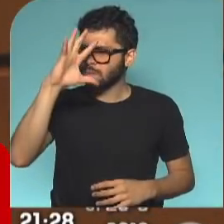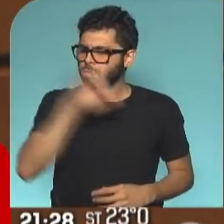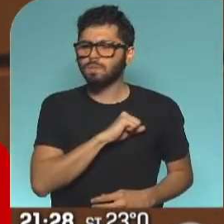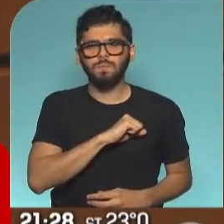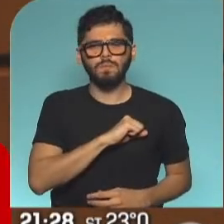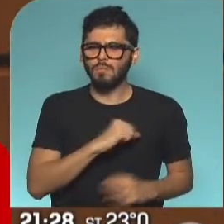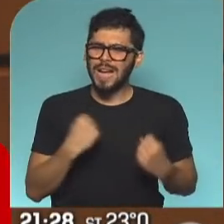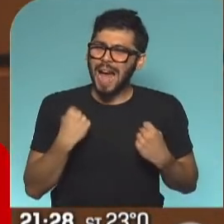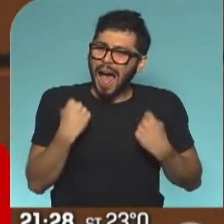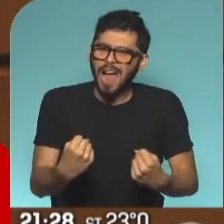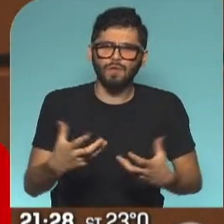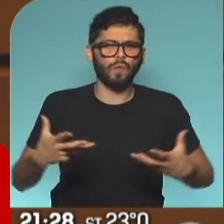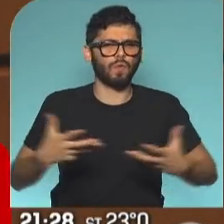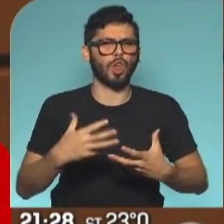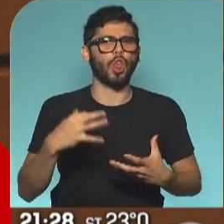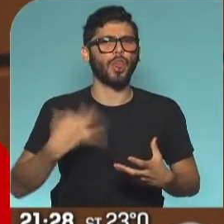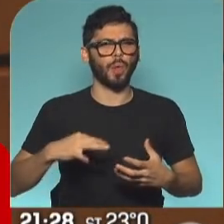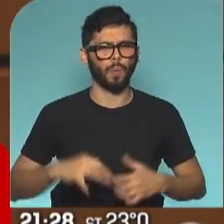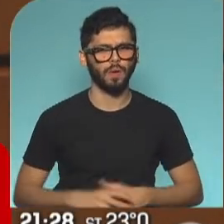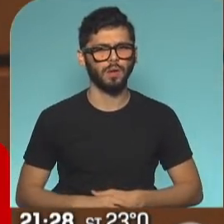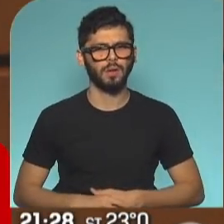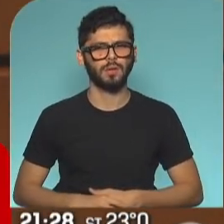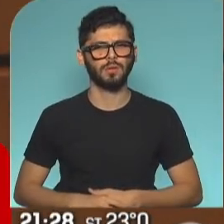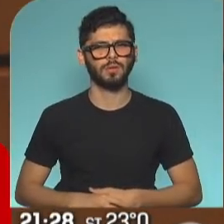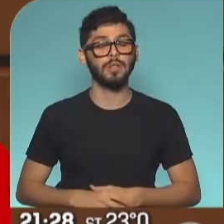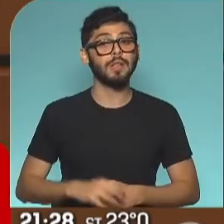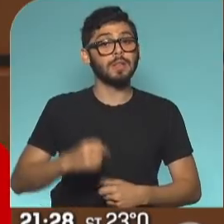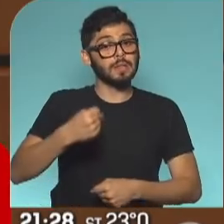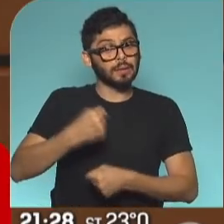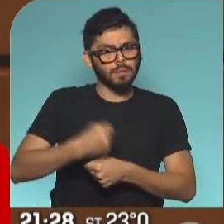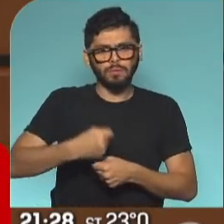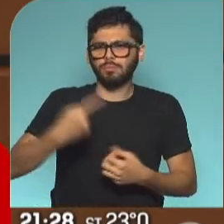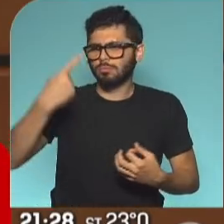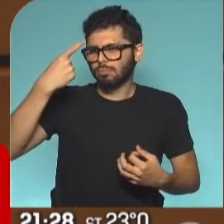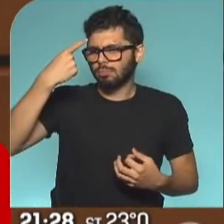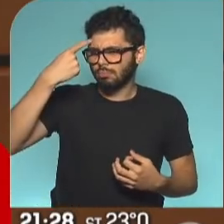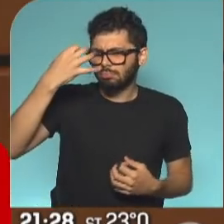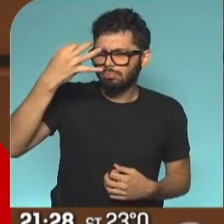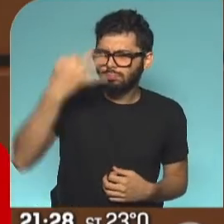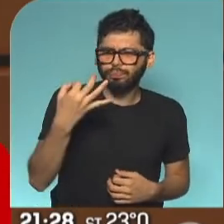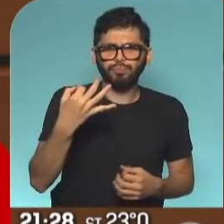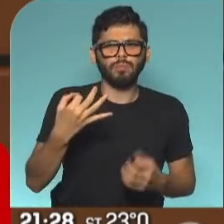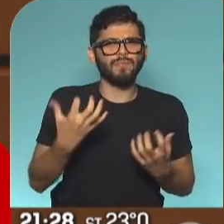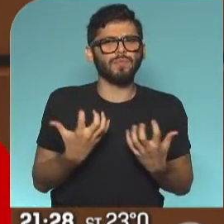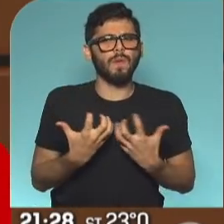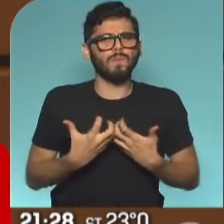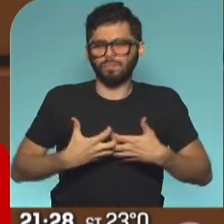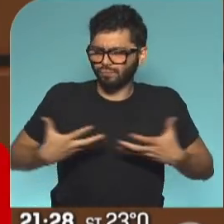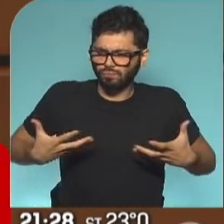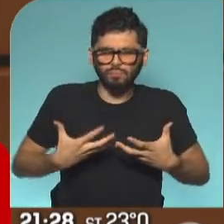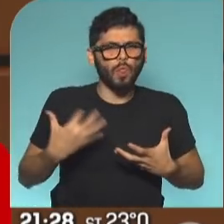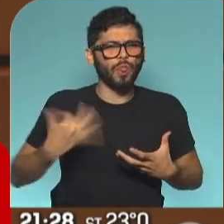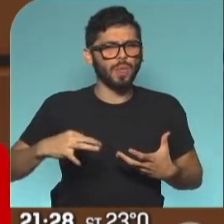Es el tiempo de trabajar con sensatez y con racionalidad. Es el tiempo de